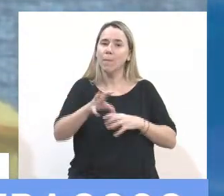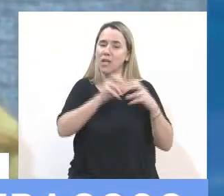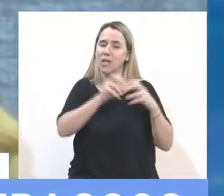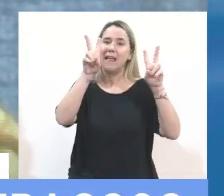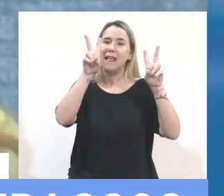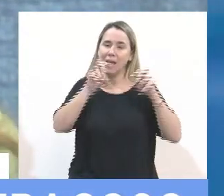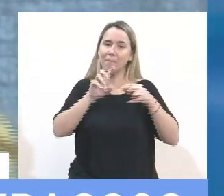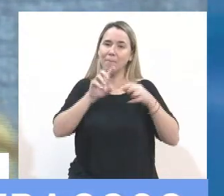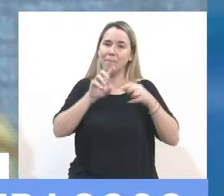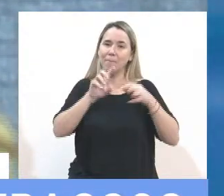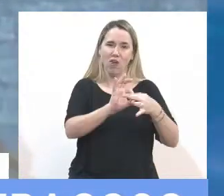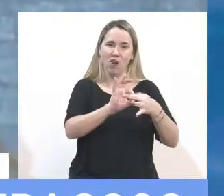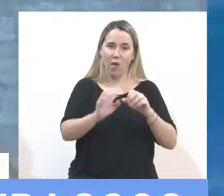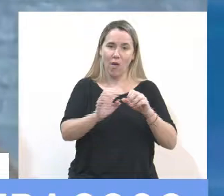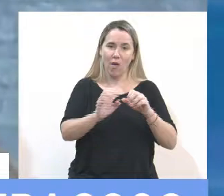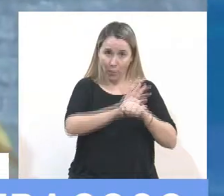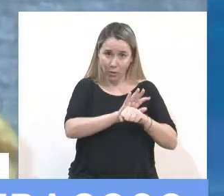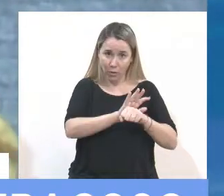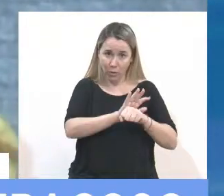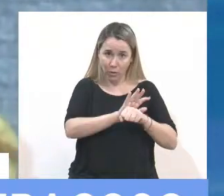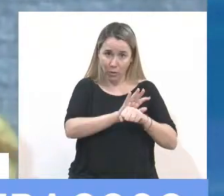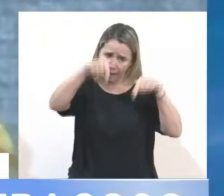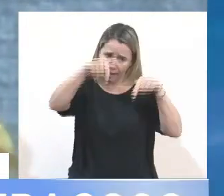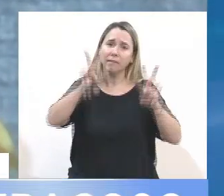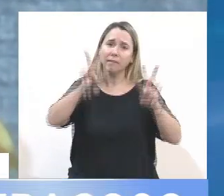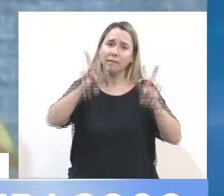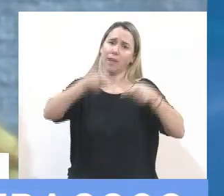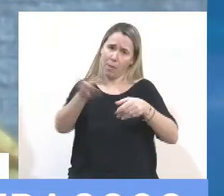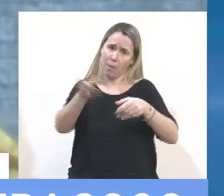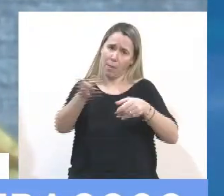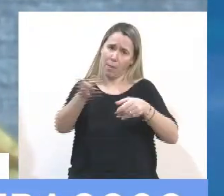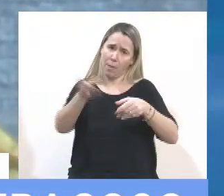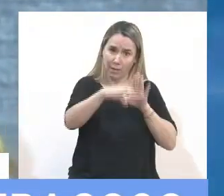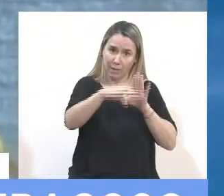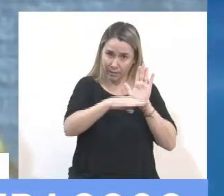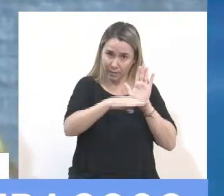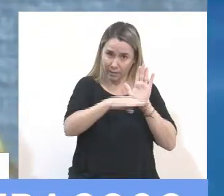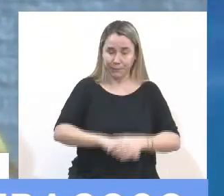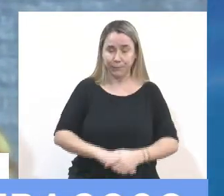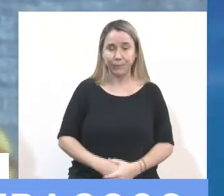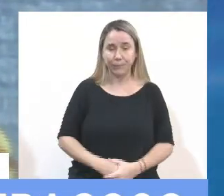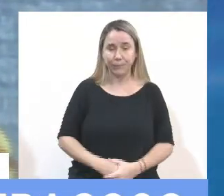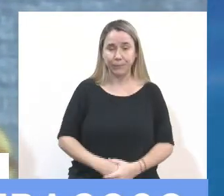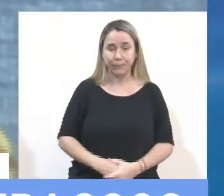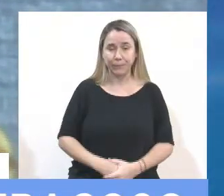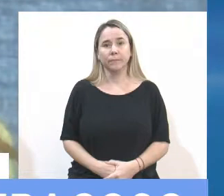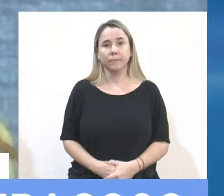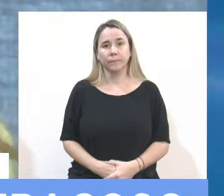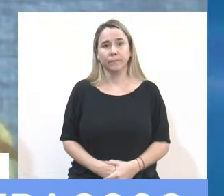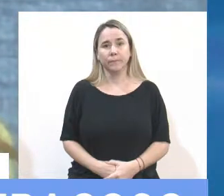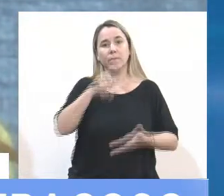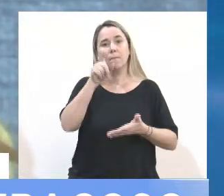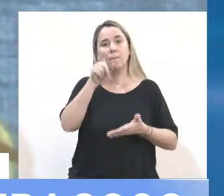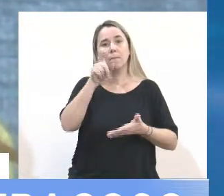directa o indirectamente con el COVID, este tema también era para ser incluido en nuestro temario. Los